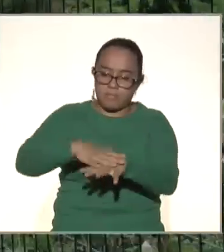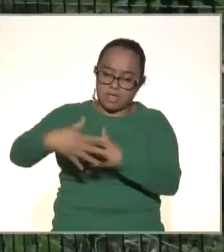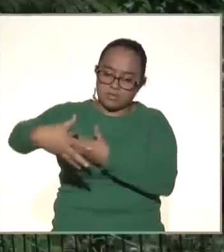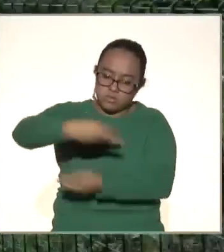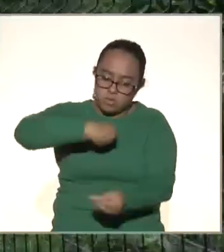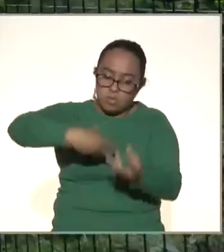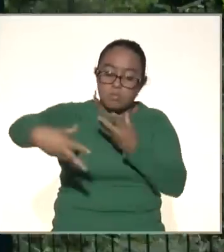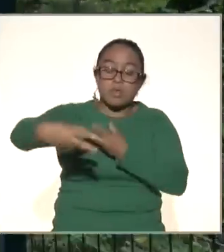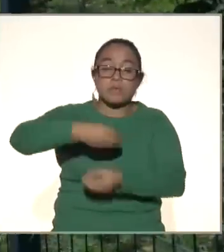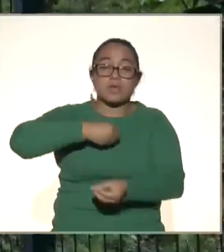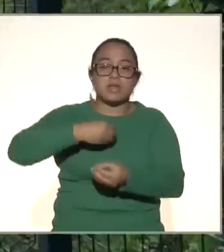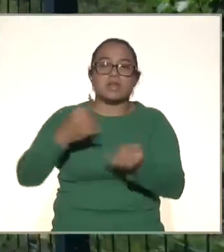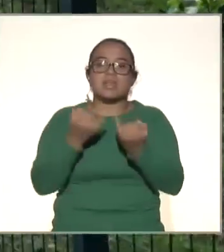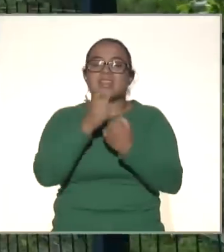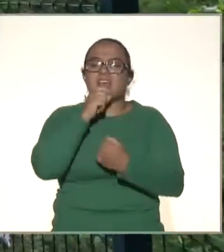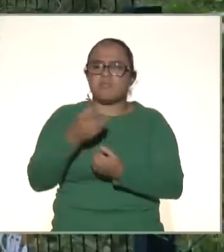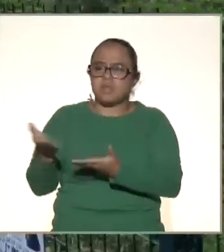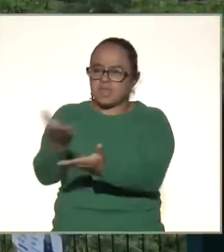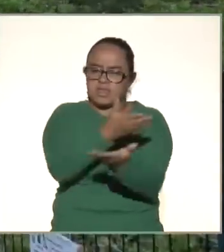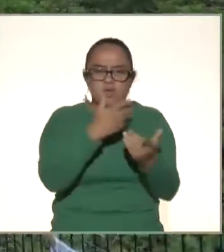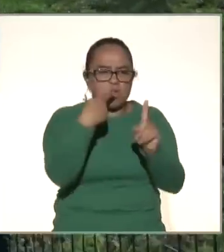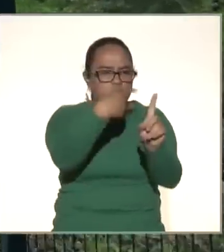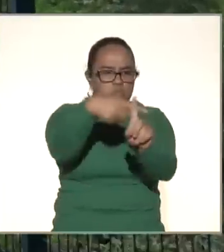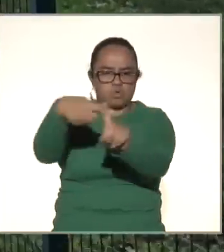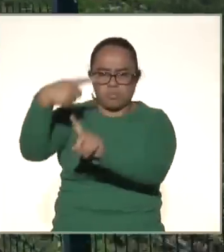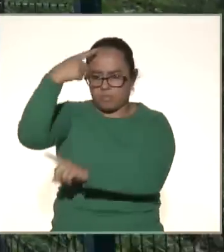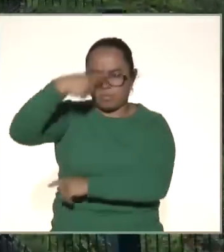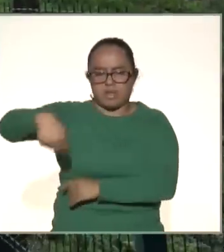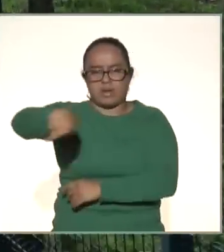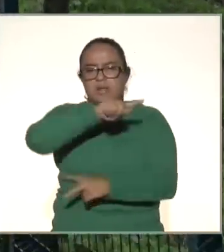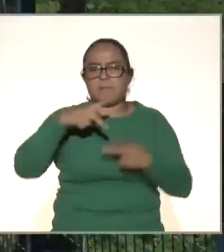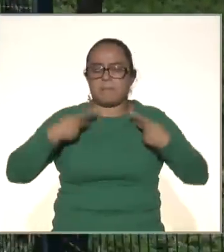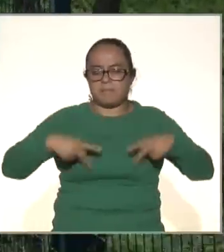convivencia y los buenos deseos para los demás.